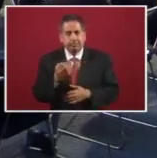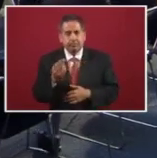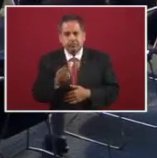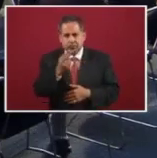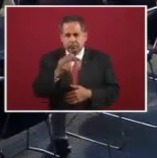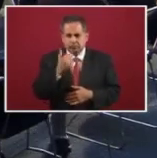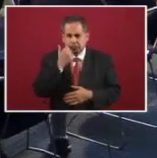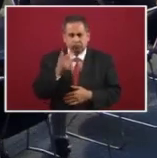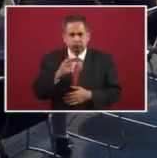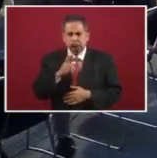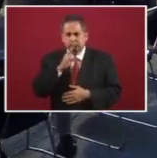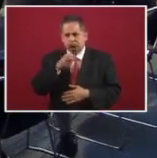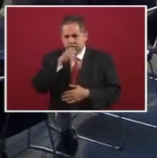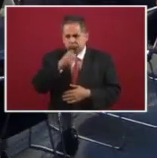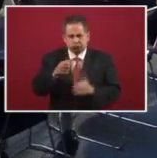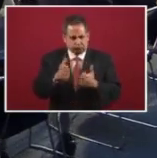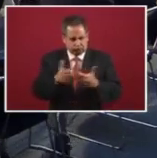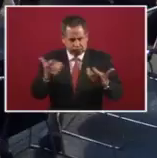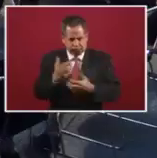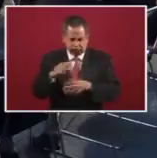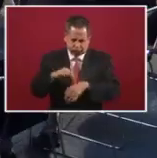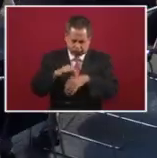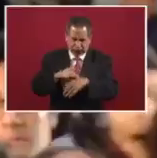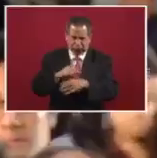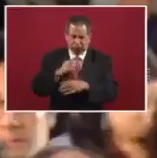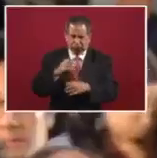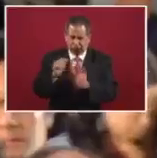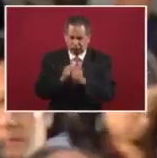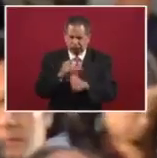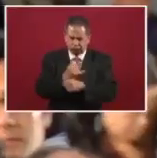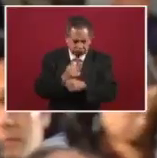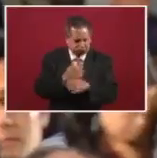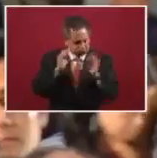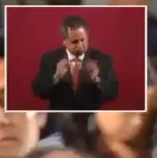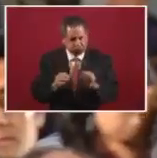le digan los reporteros con hechos, sí, con